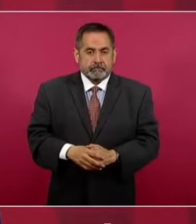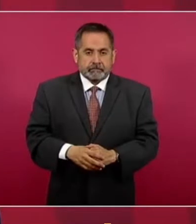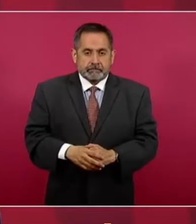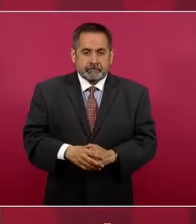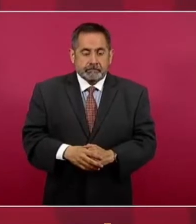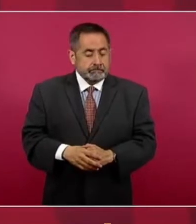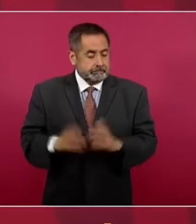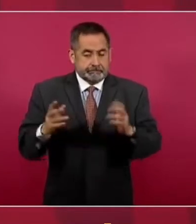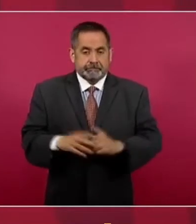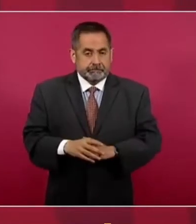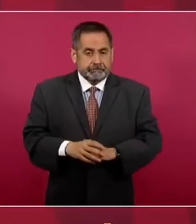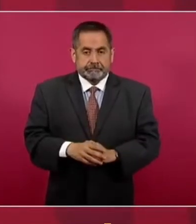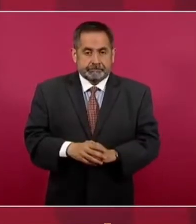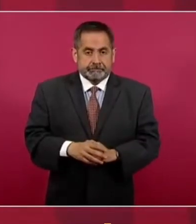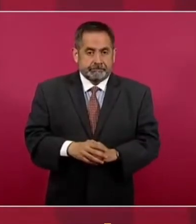Entonces,